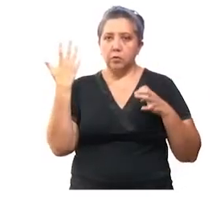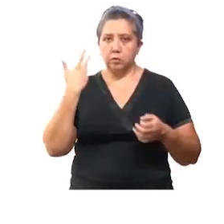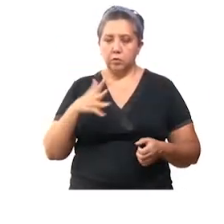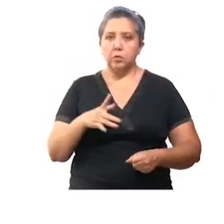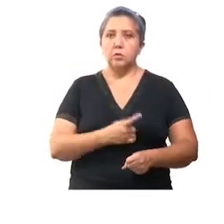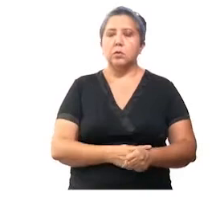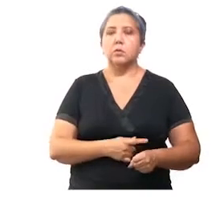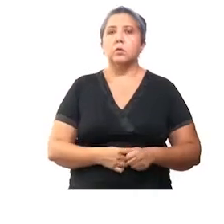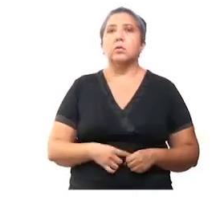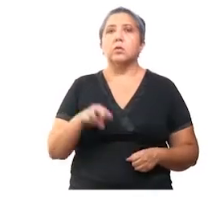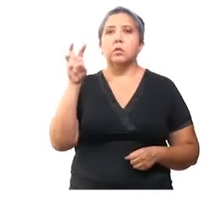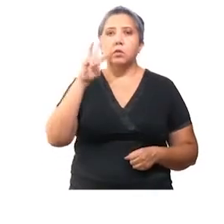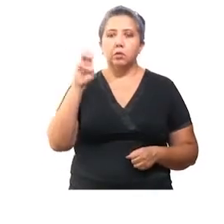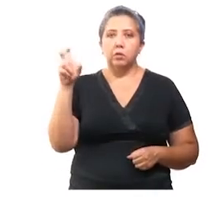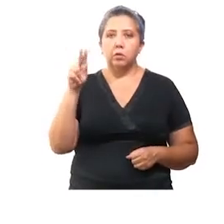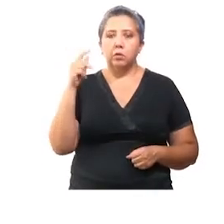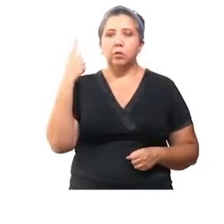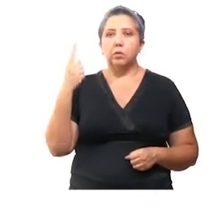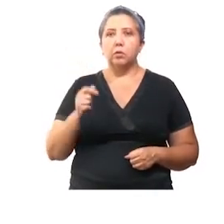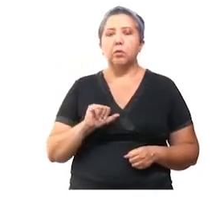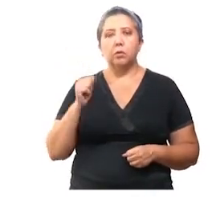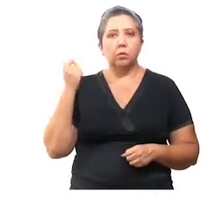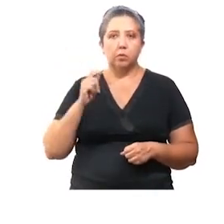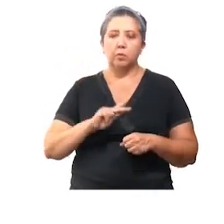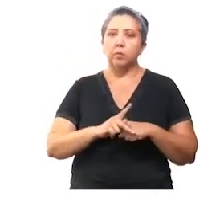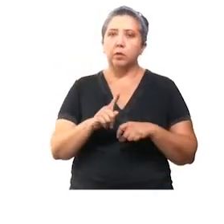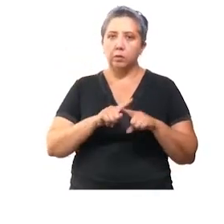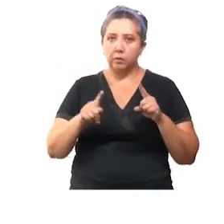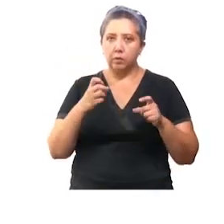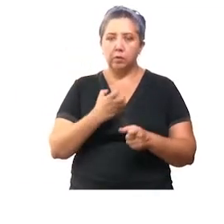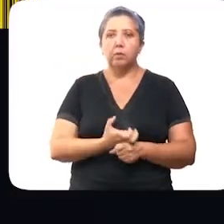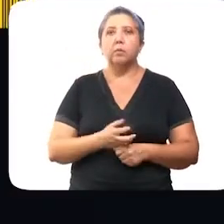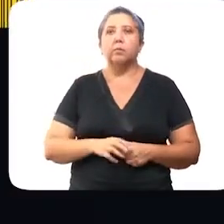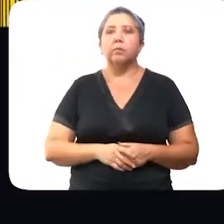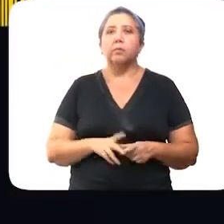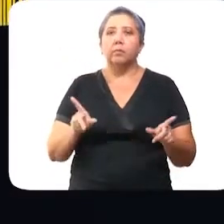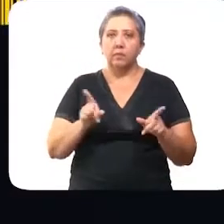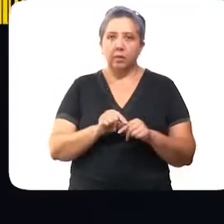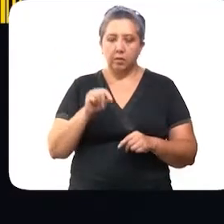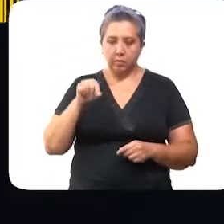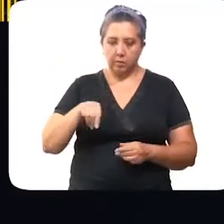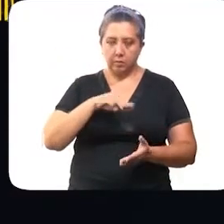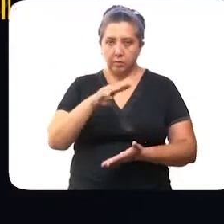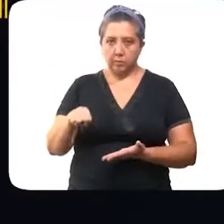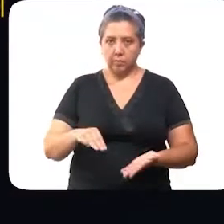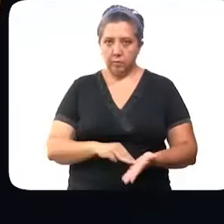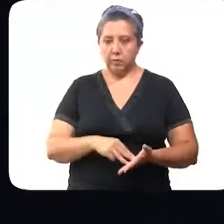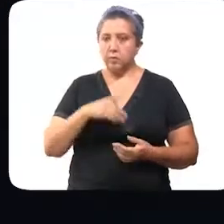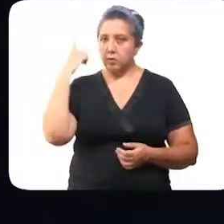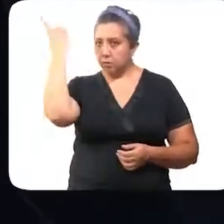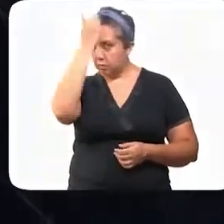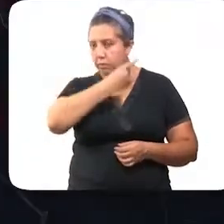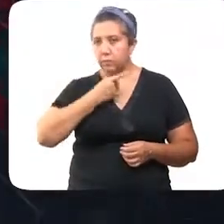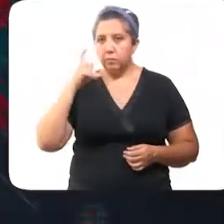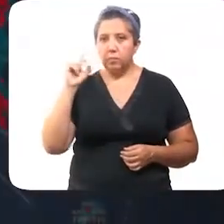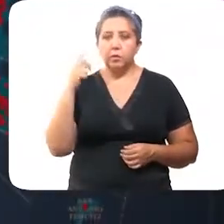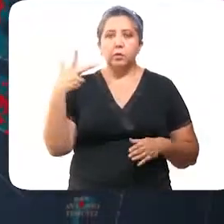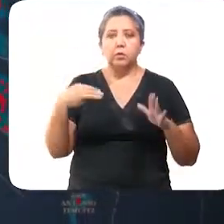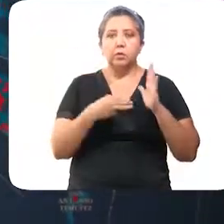casos positivos, 381 son de otro país u otro estado. Específicamente, en Mérida se han